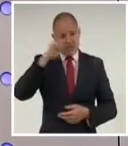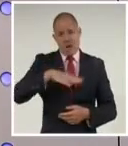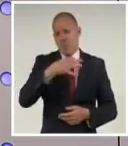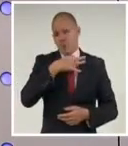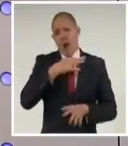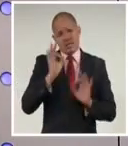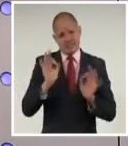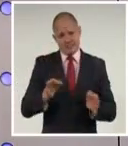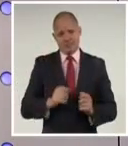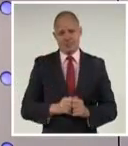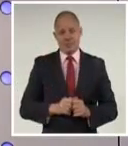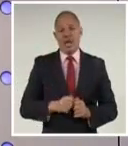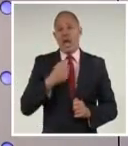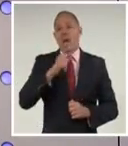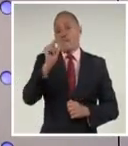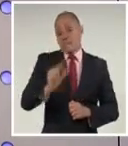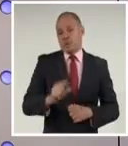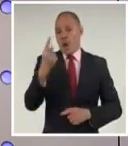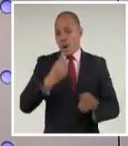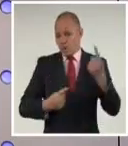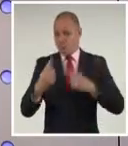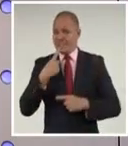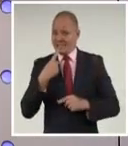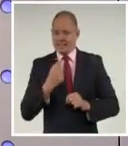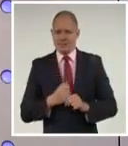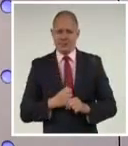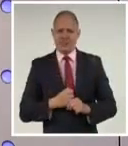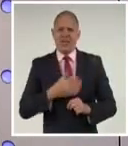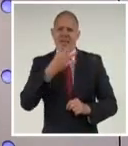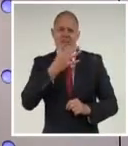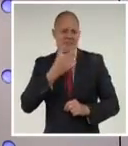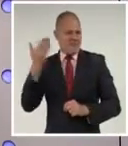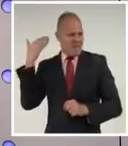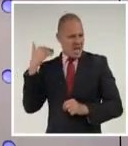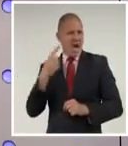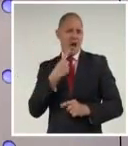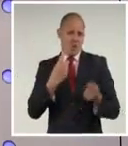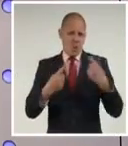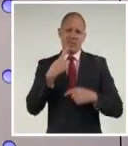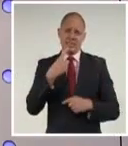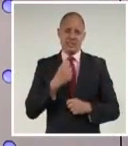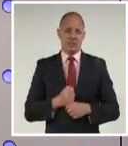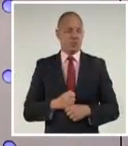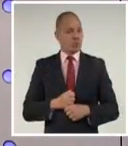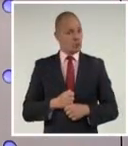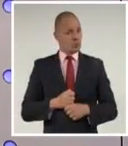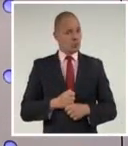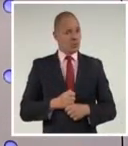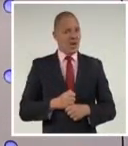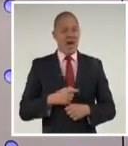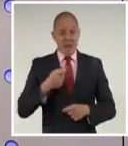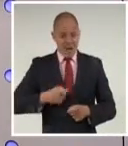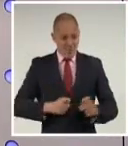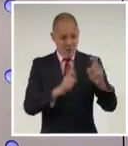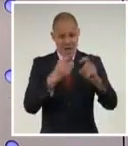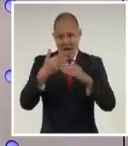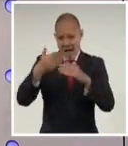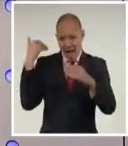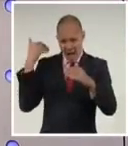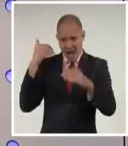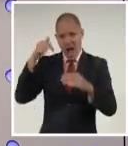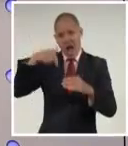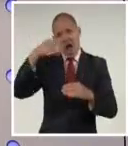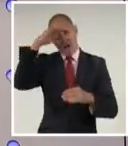del bloqueo, es decir, antes de la revolución, esto era el paraíso terrenal, la Noruega caribeña, y otros que dicen que las causas